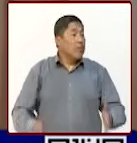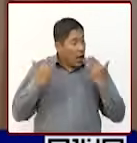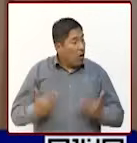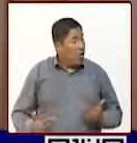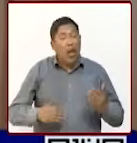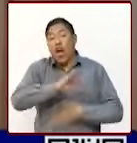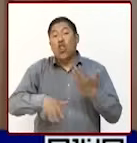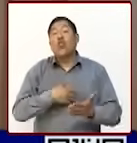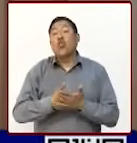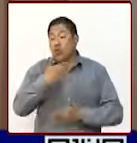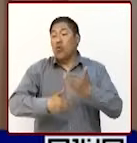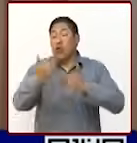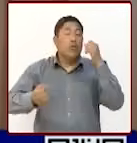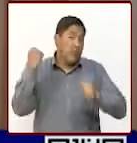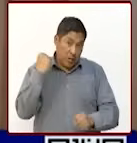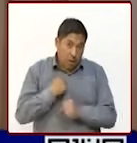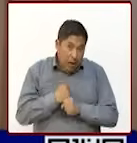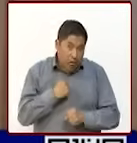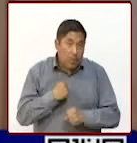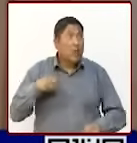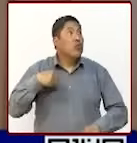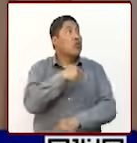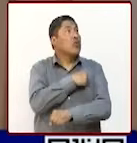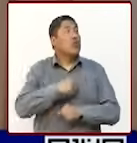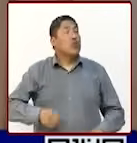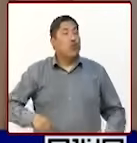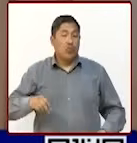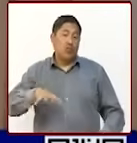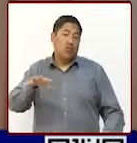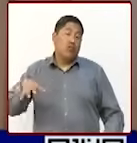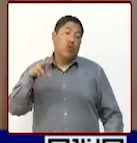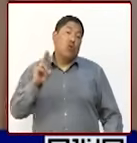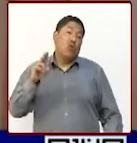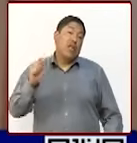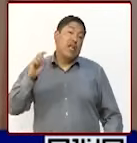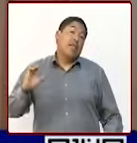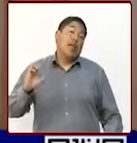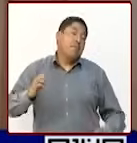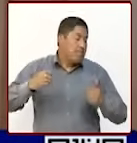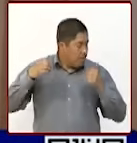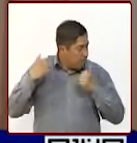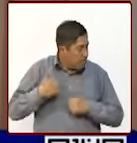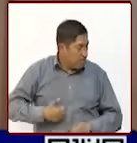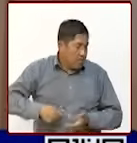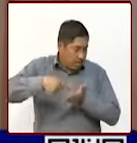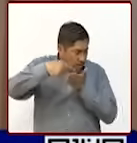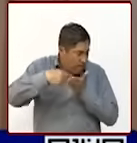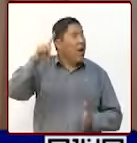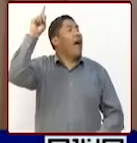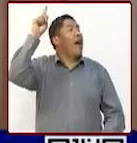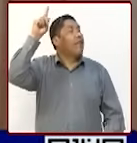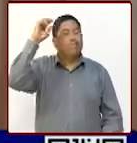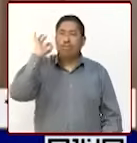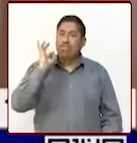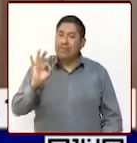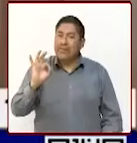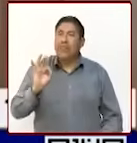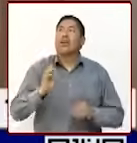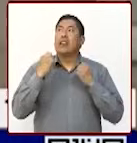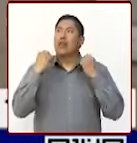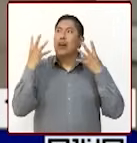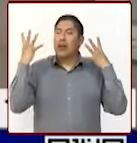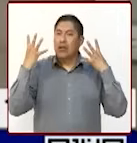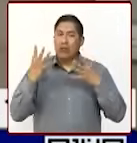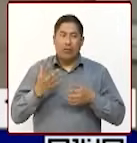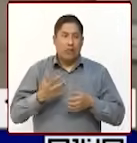Ahorita todo el proceso del trabajo que hemos hecho nosotros como UTC se ha hecho con éxito. Hasta ahora nos está yendo muy bien en cuanto